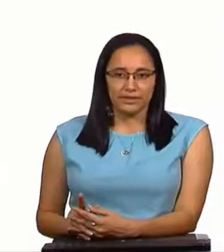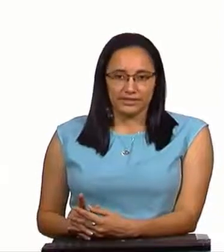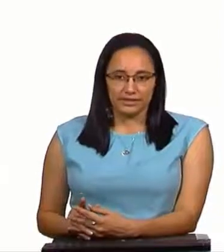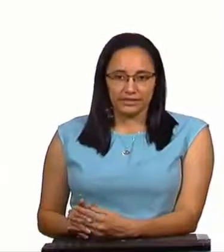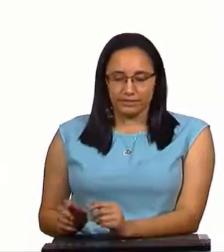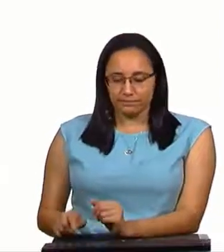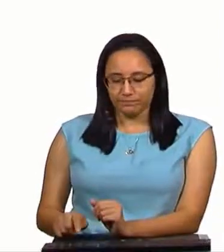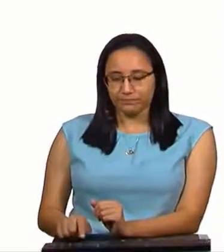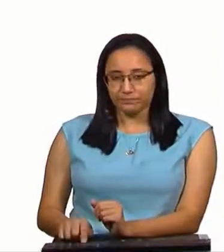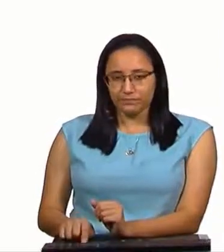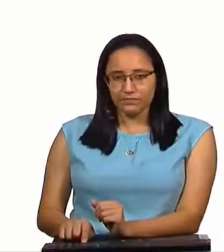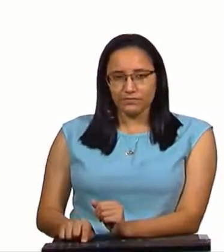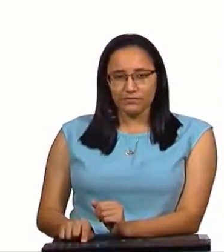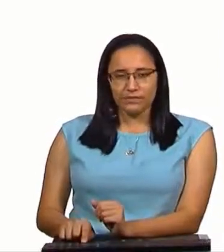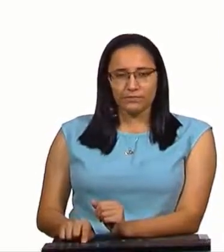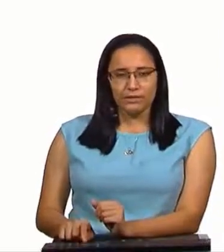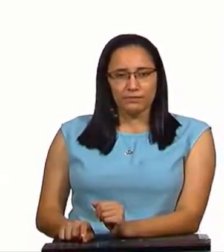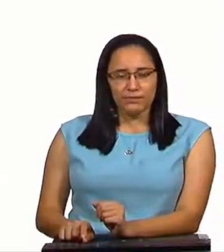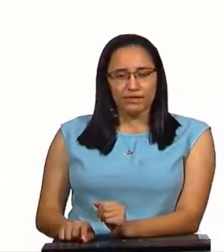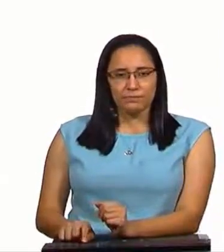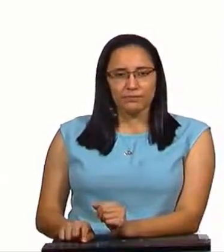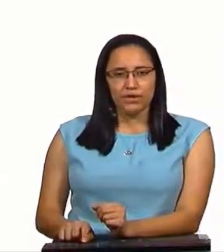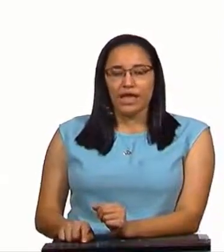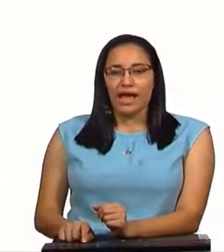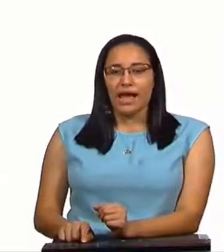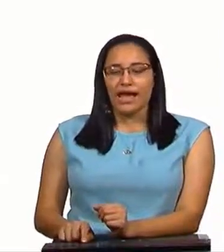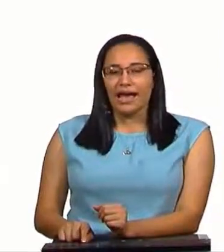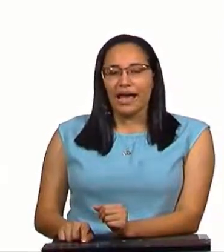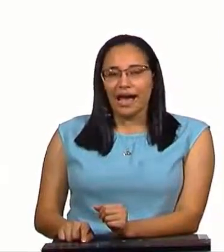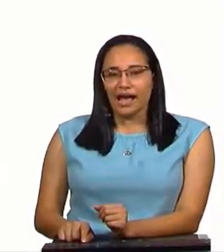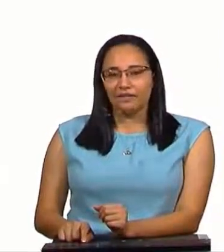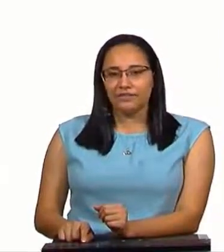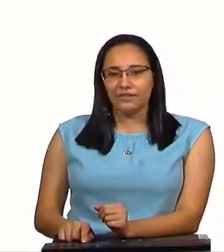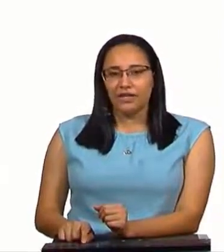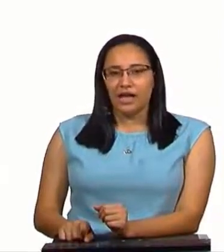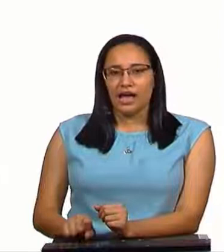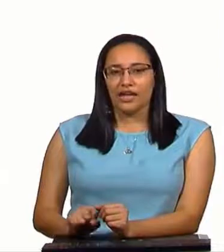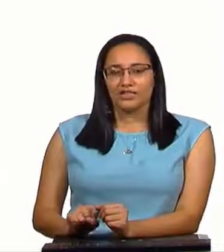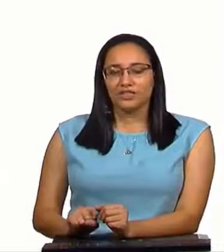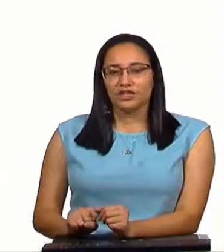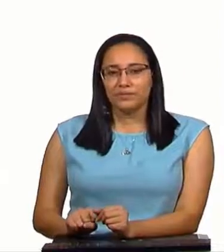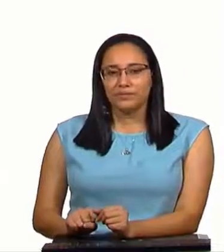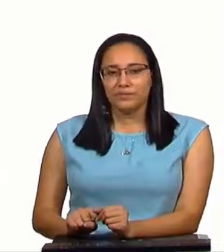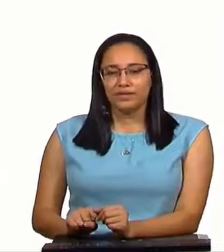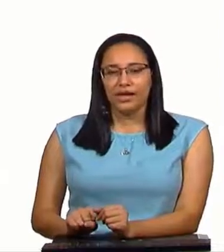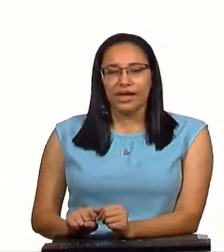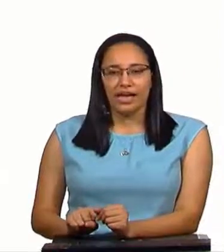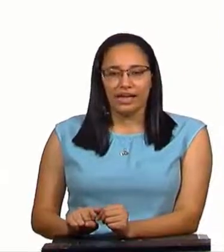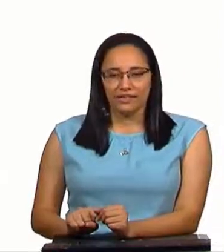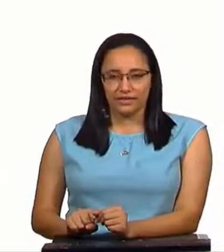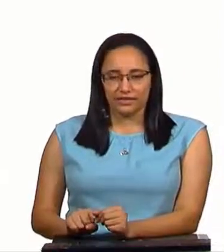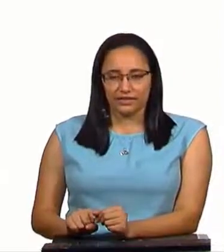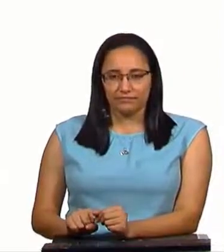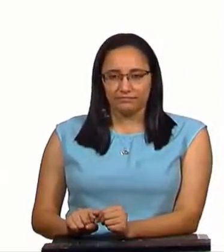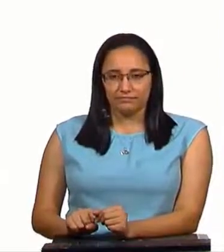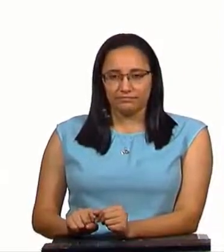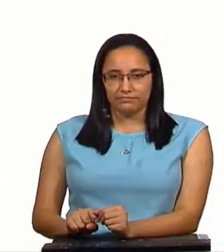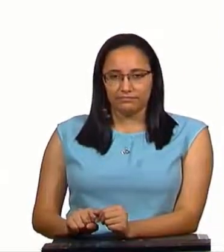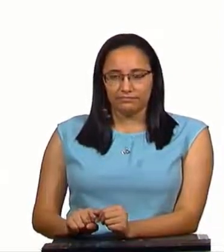el presente. Tenemos el primer ejemplo. I have a terrible